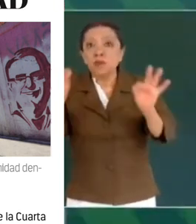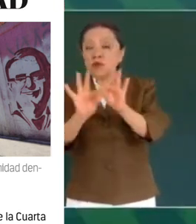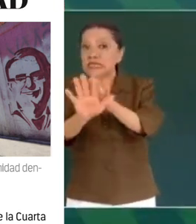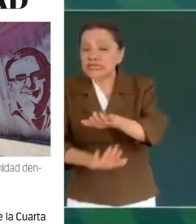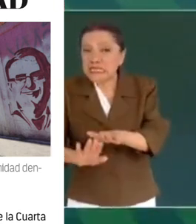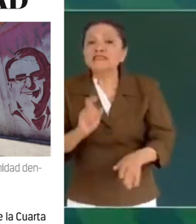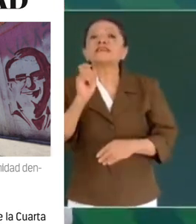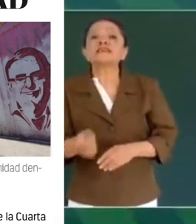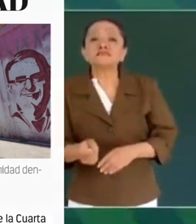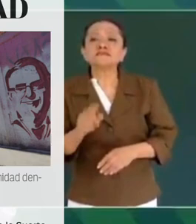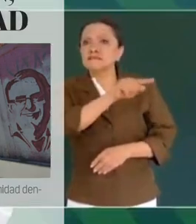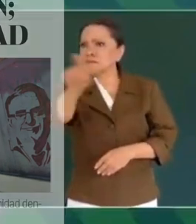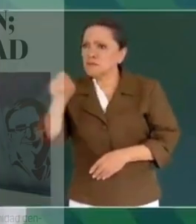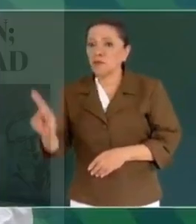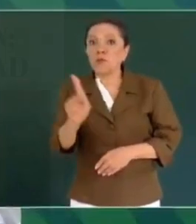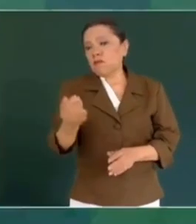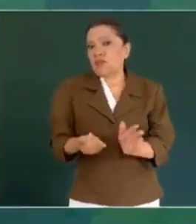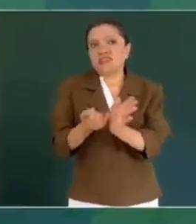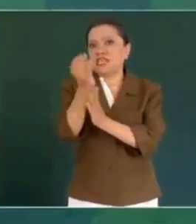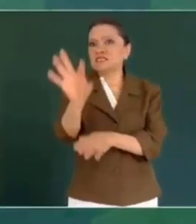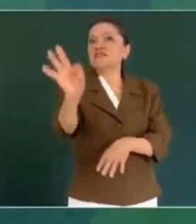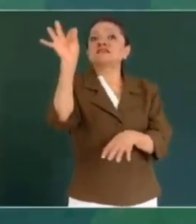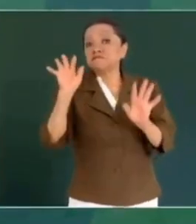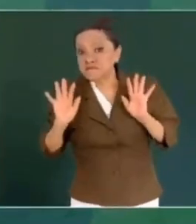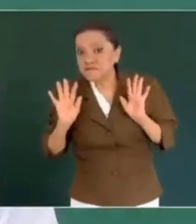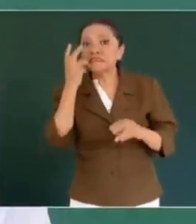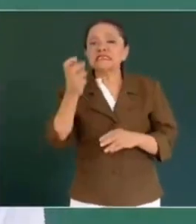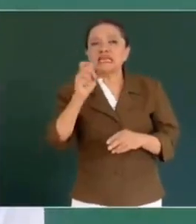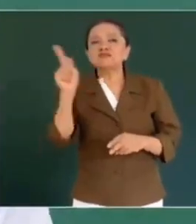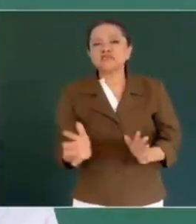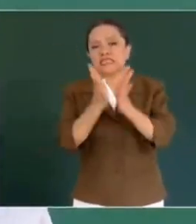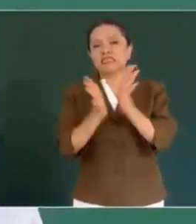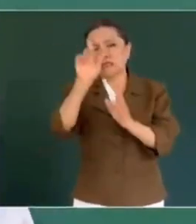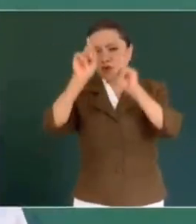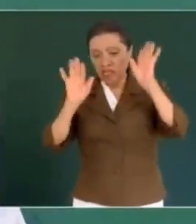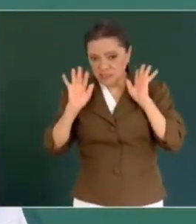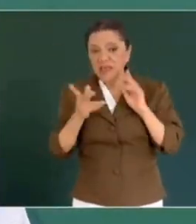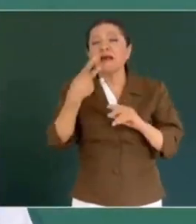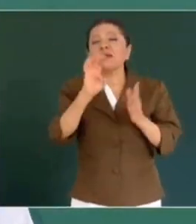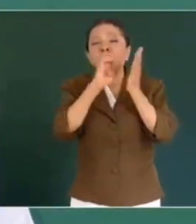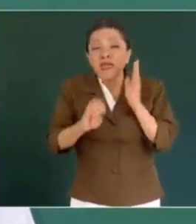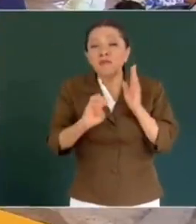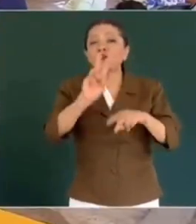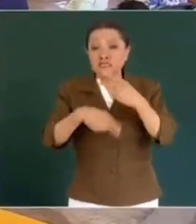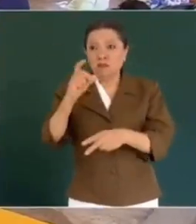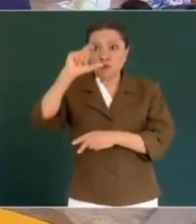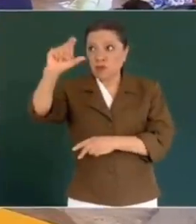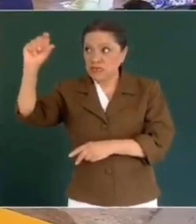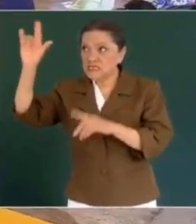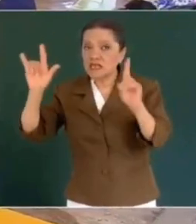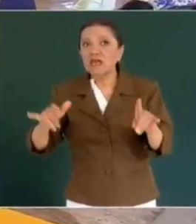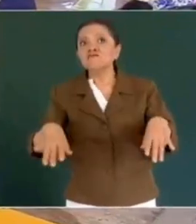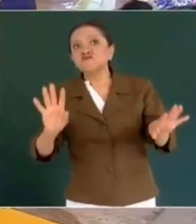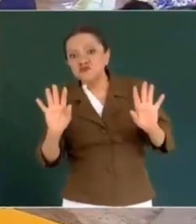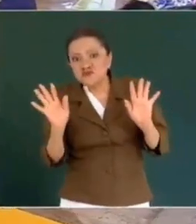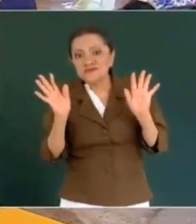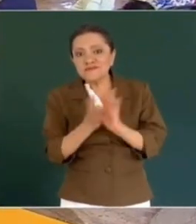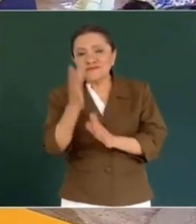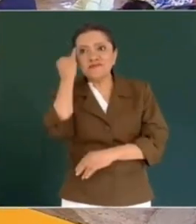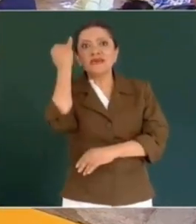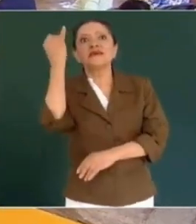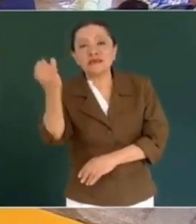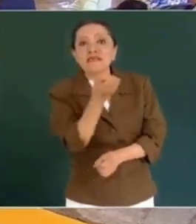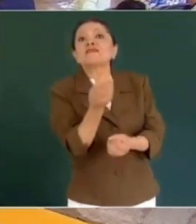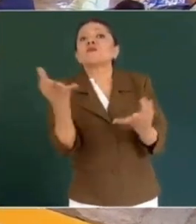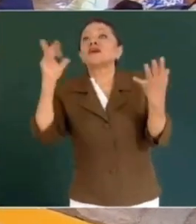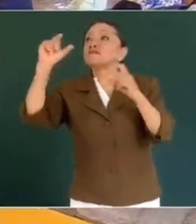es de que va a ser el pueblo el que va a decidir. Esa es la democracia. Ahora, si vamos a publicidad, no, pues, imagínense